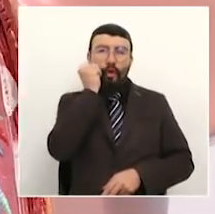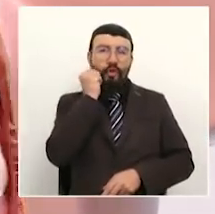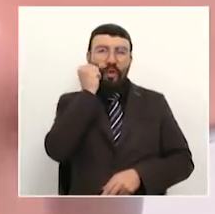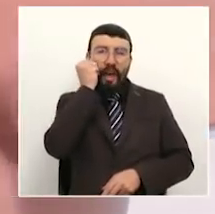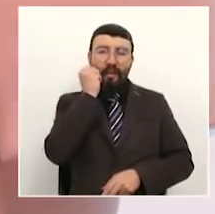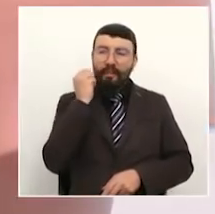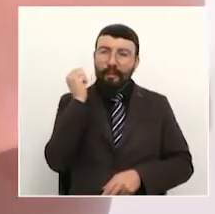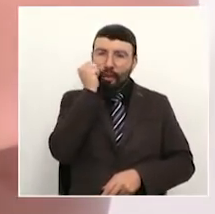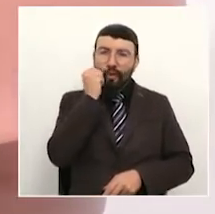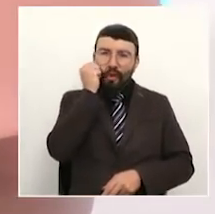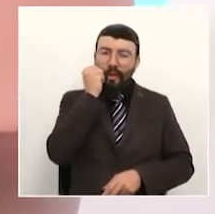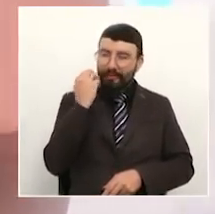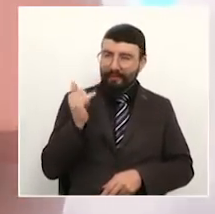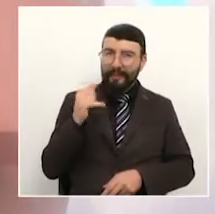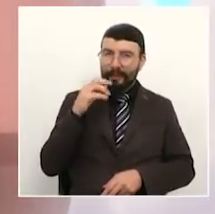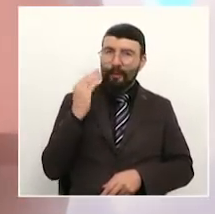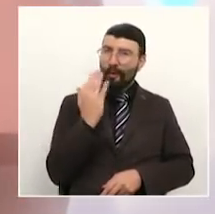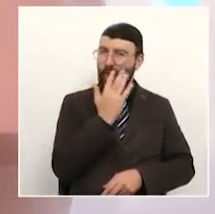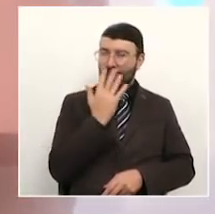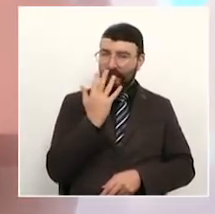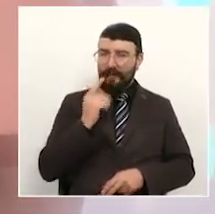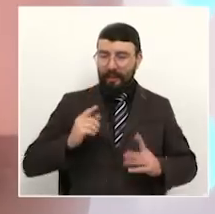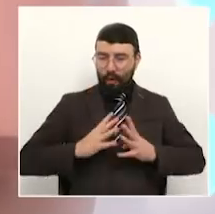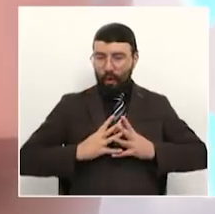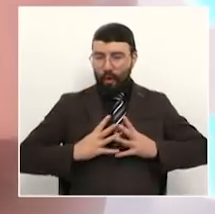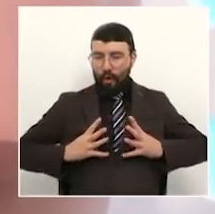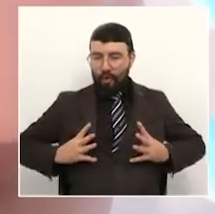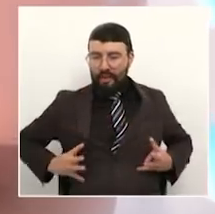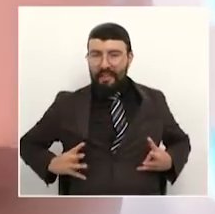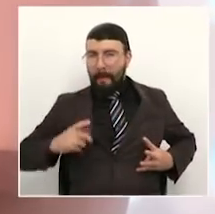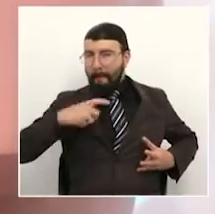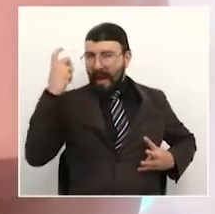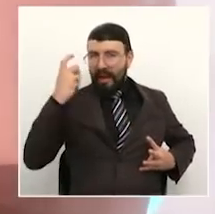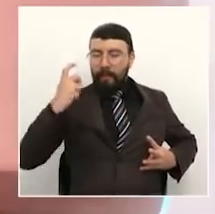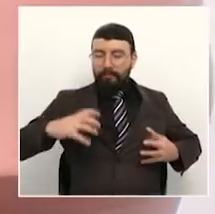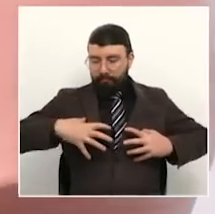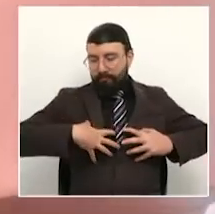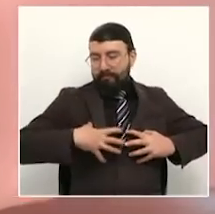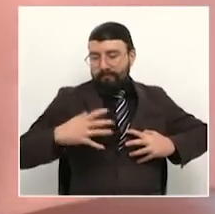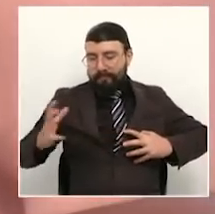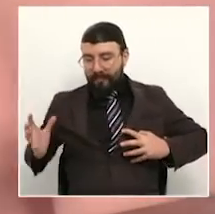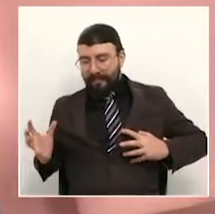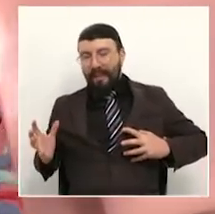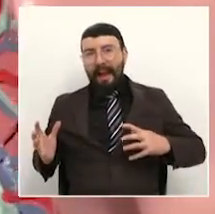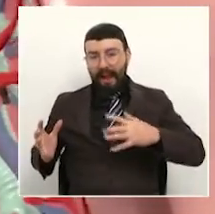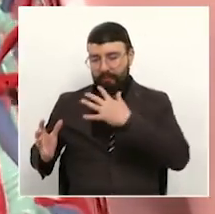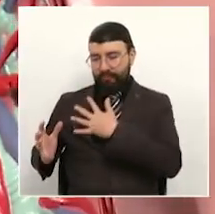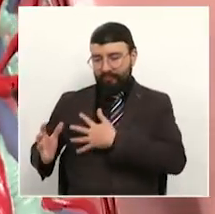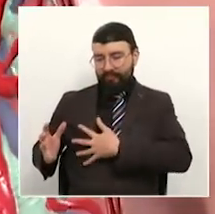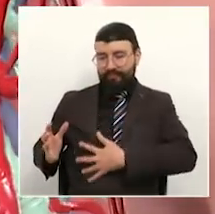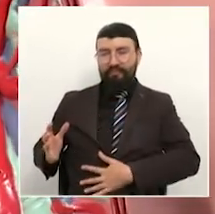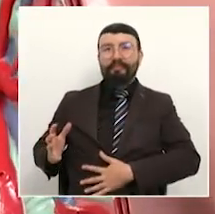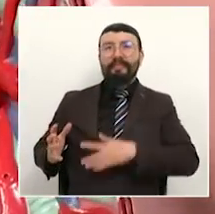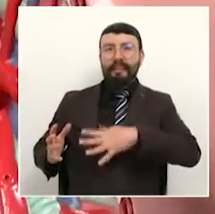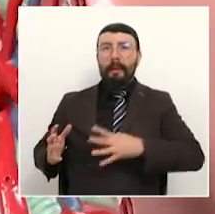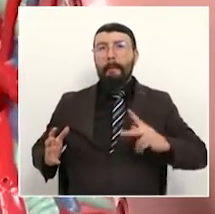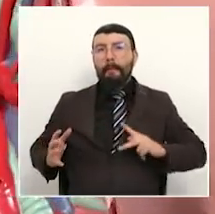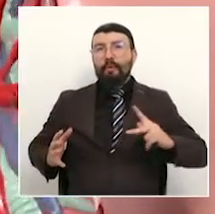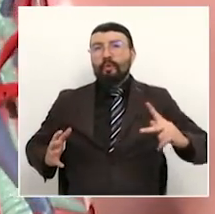costillitas pero que si miramos acá adentro aquí se va a ser un pedacito cierto y esta porción